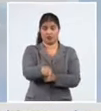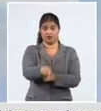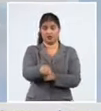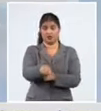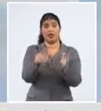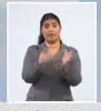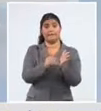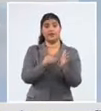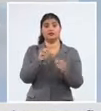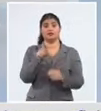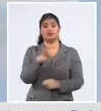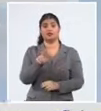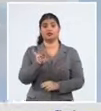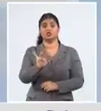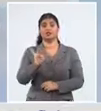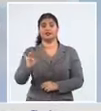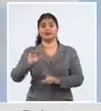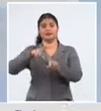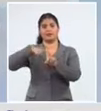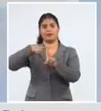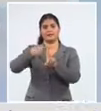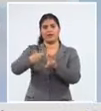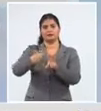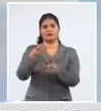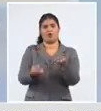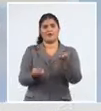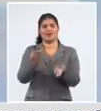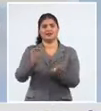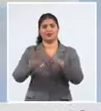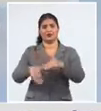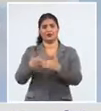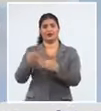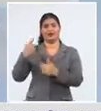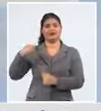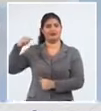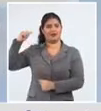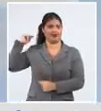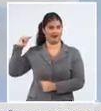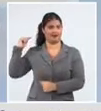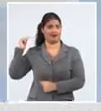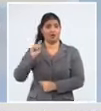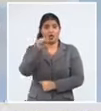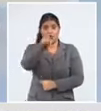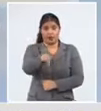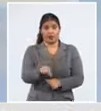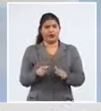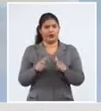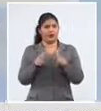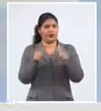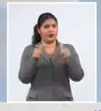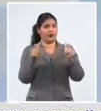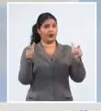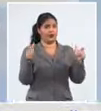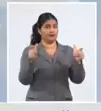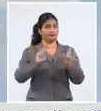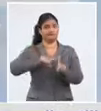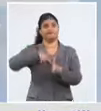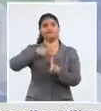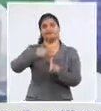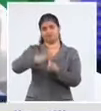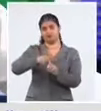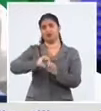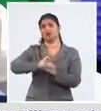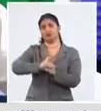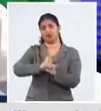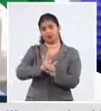1.177 más que los que informamos en el día de ayer, para que nos demos más cuenta de la magnitud de la cifra que estamos